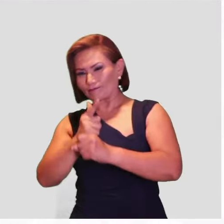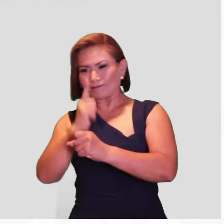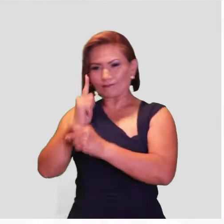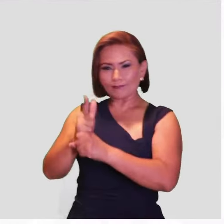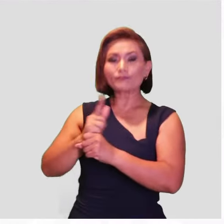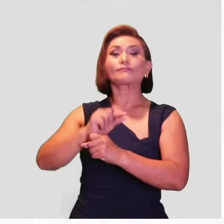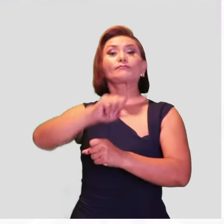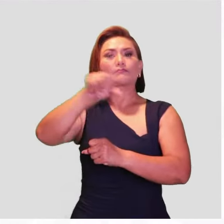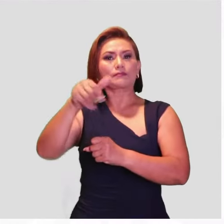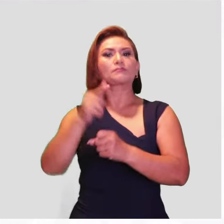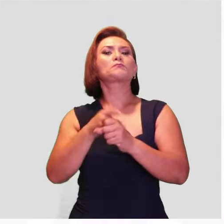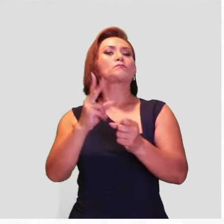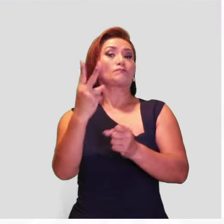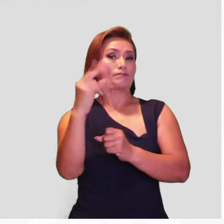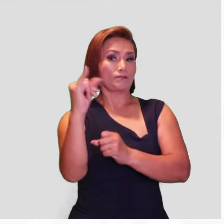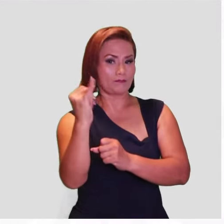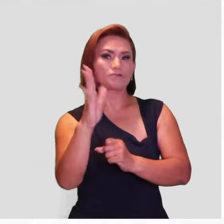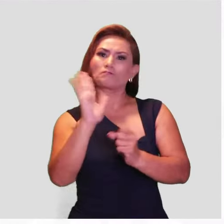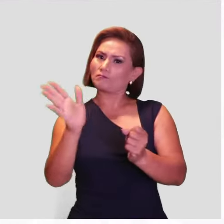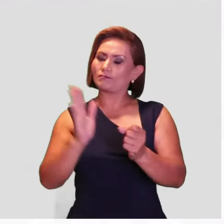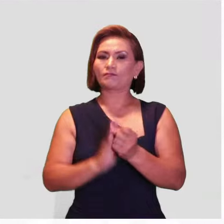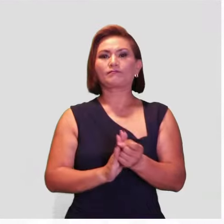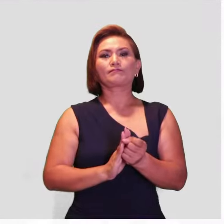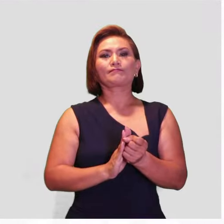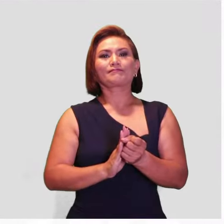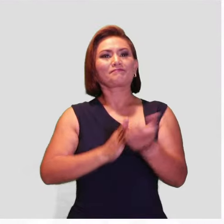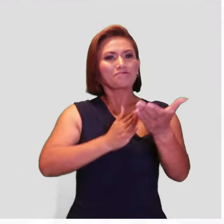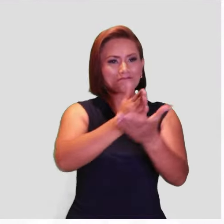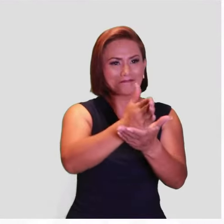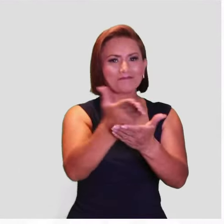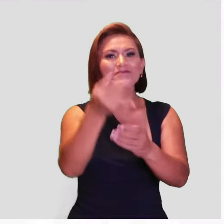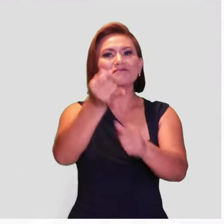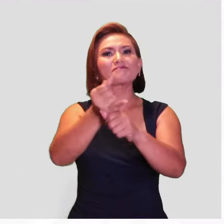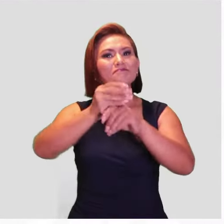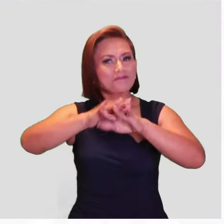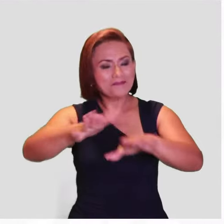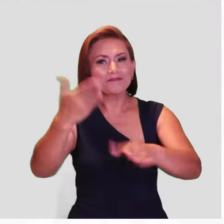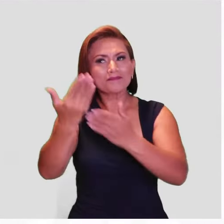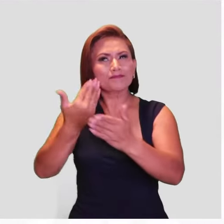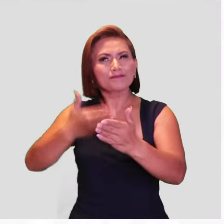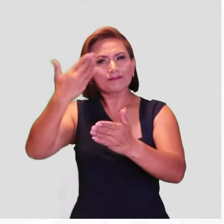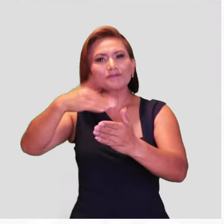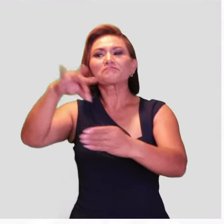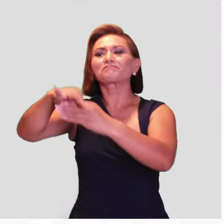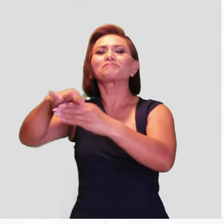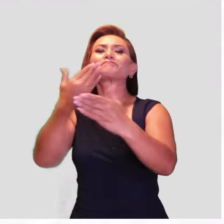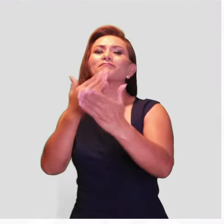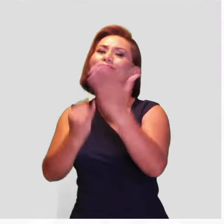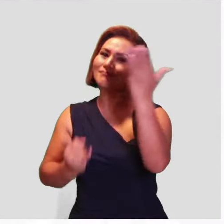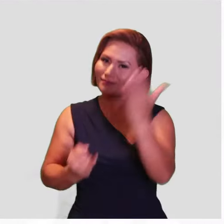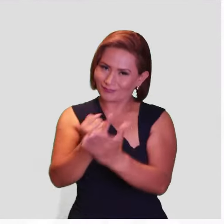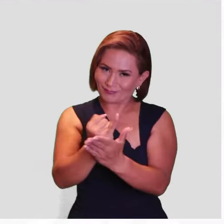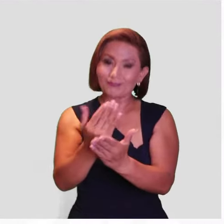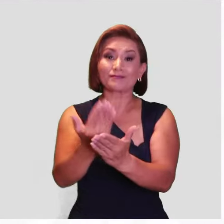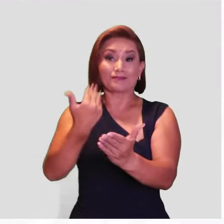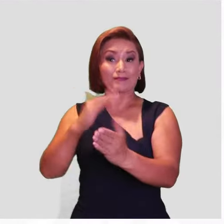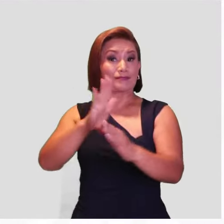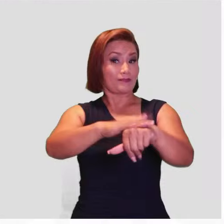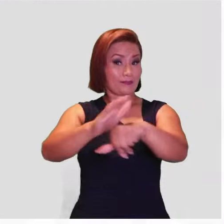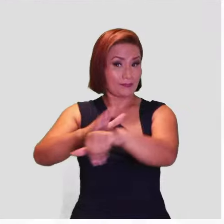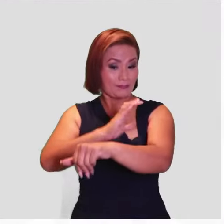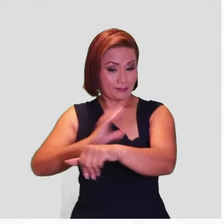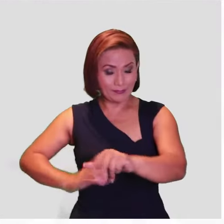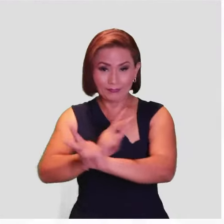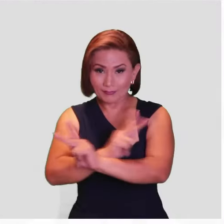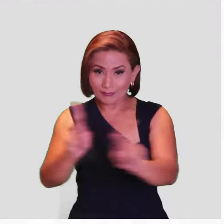la pena mencionar que el instituto invitó a todas las candidaturas inscritas a la presidencia municipal de San Juan del Río y con tiempo también se les dio